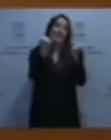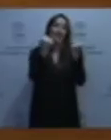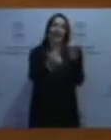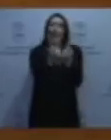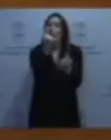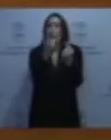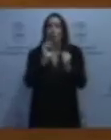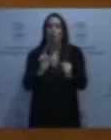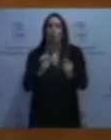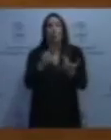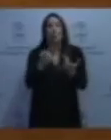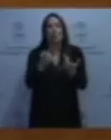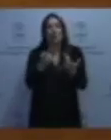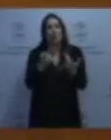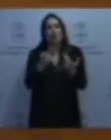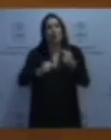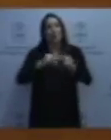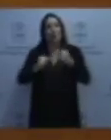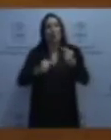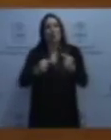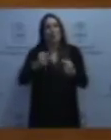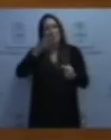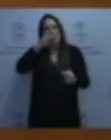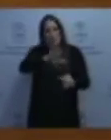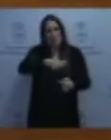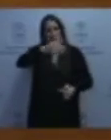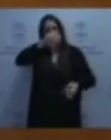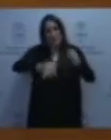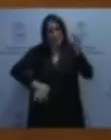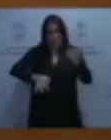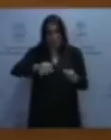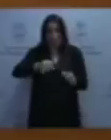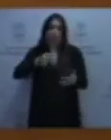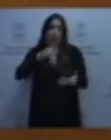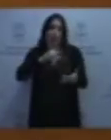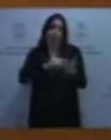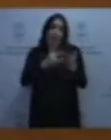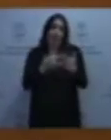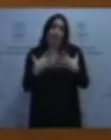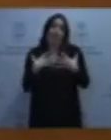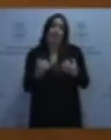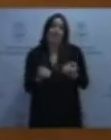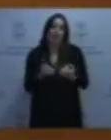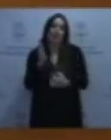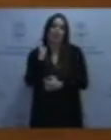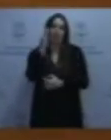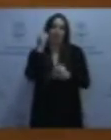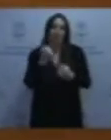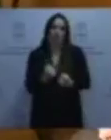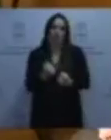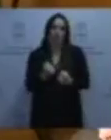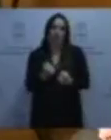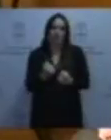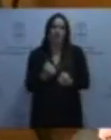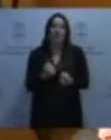sí un reguero de pleitos por los que el SESPA todavía está pagando. Las relaciones laborales en medicina tienen